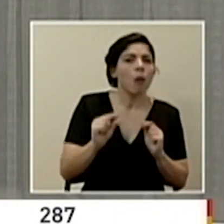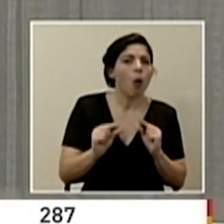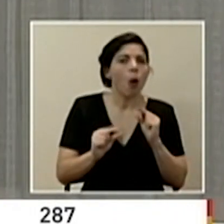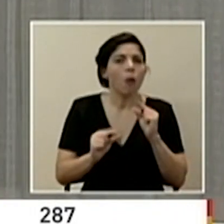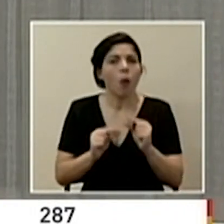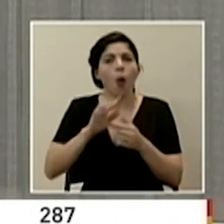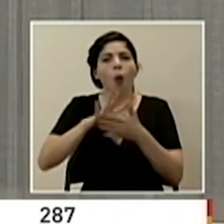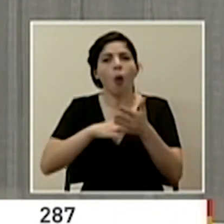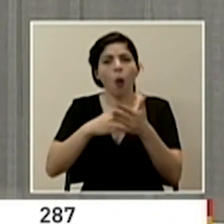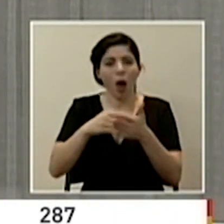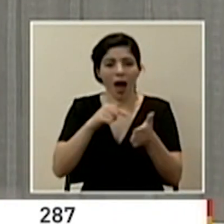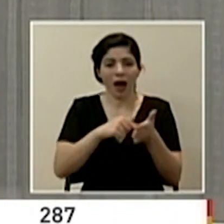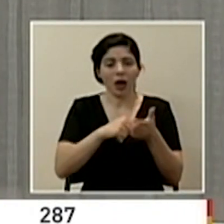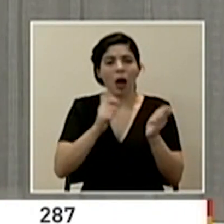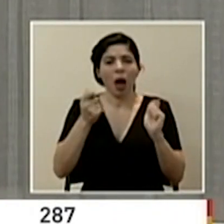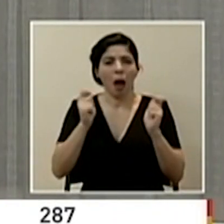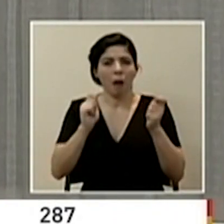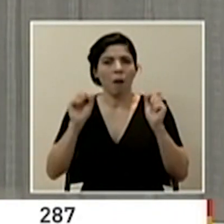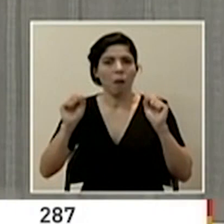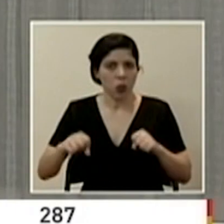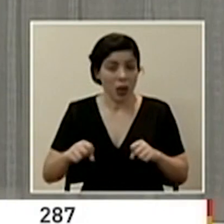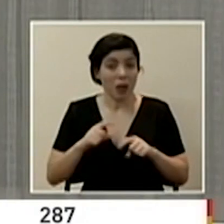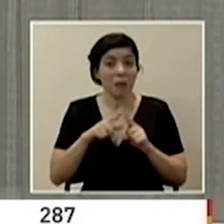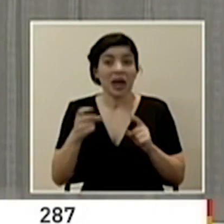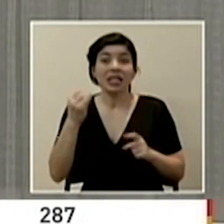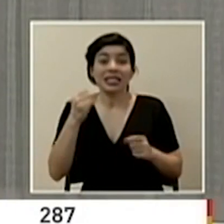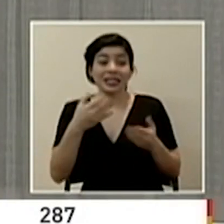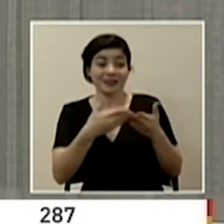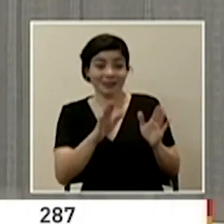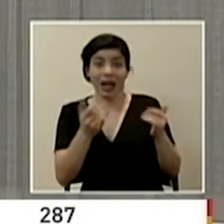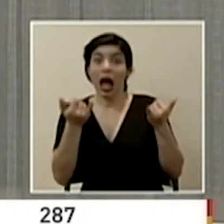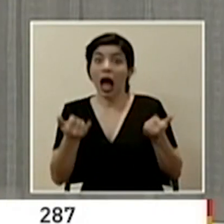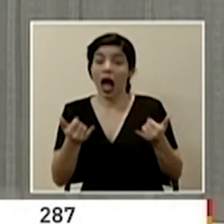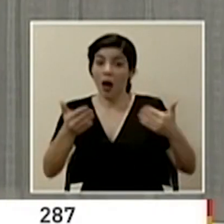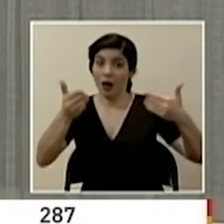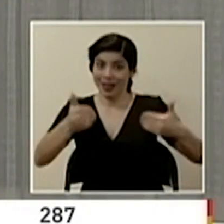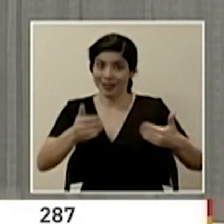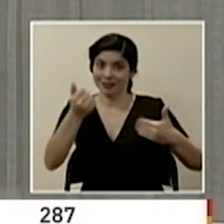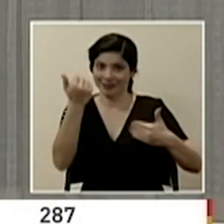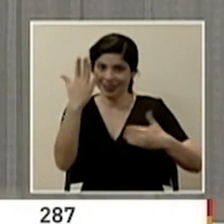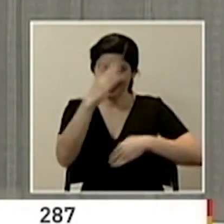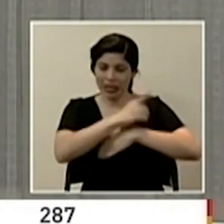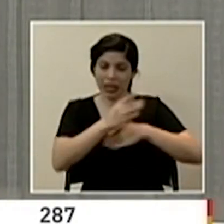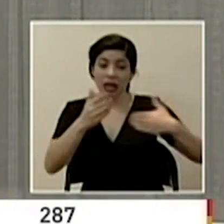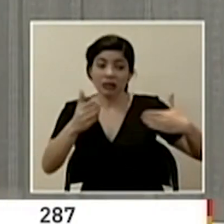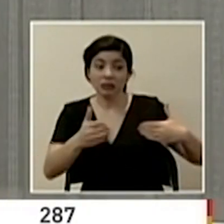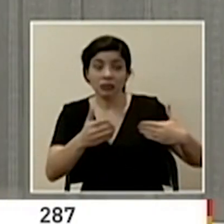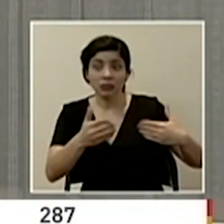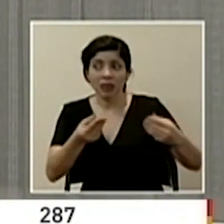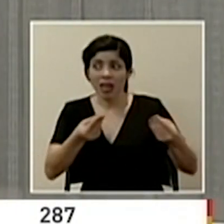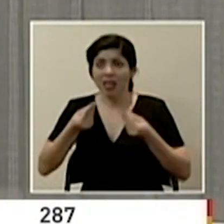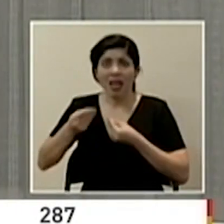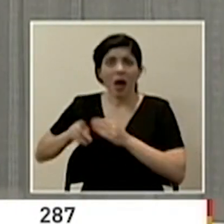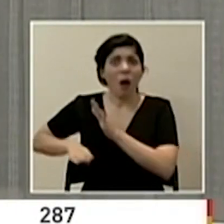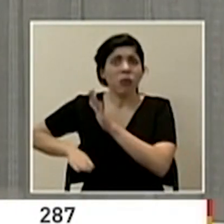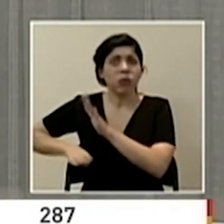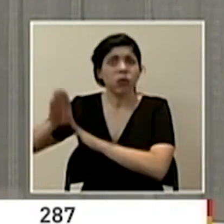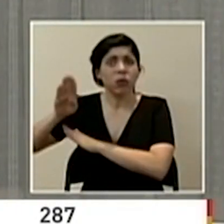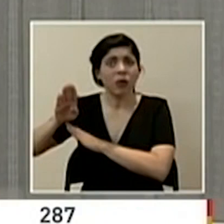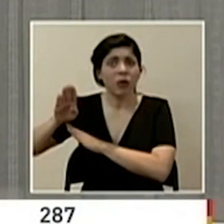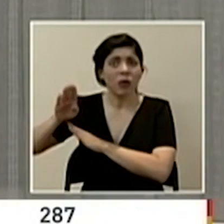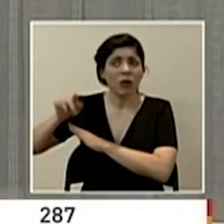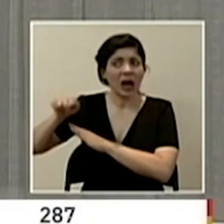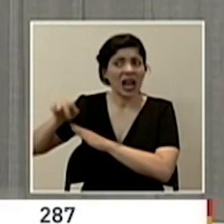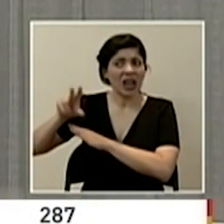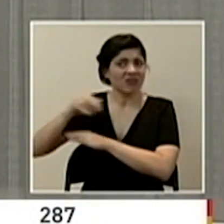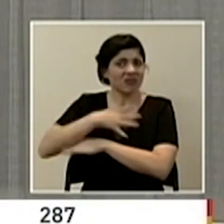los horarios aquí establecidos. Pero si esto que estamos acá habilitando nos va a dar una curva desfavorable, una curva que